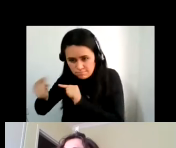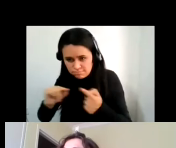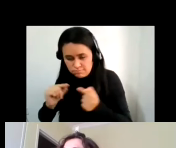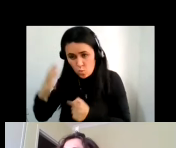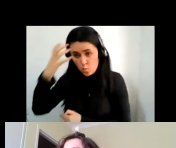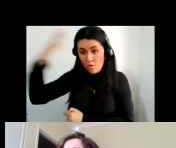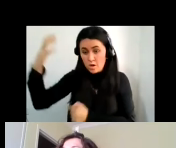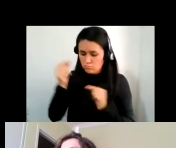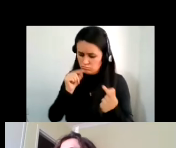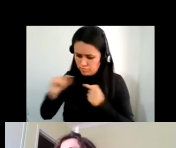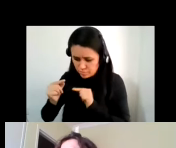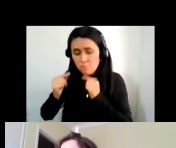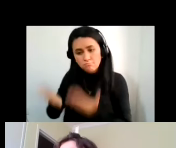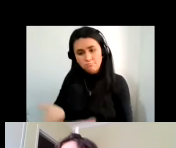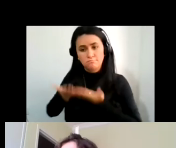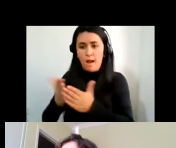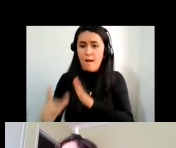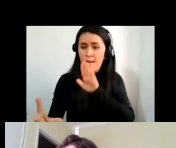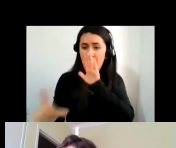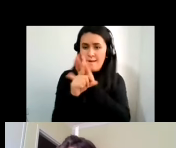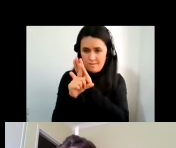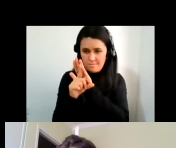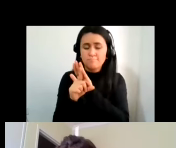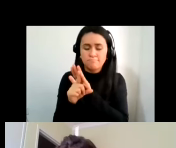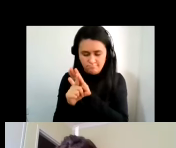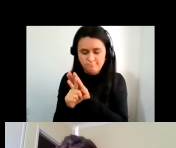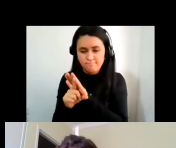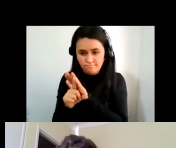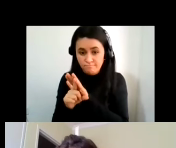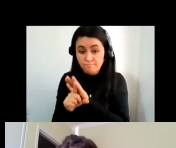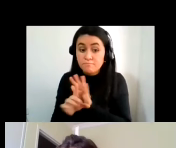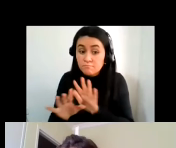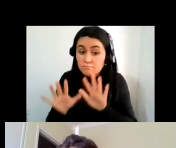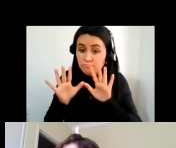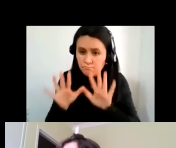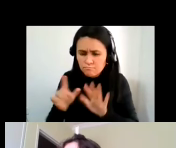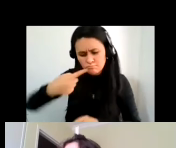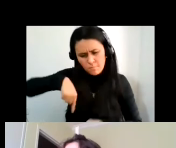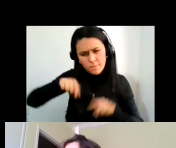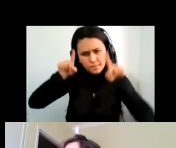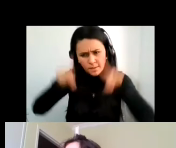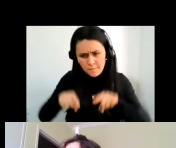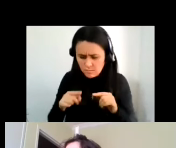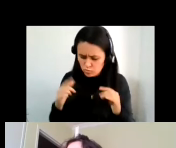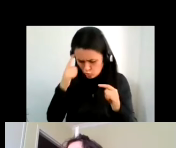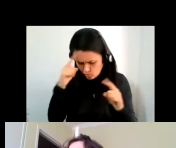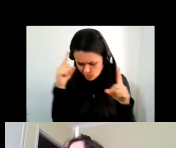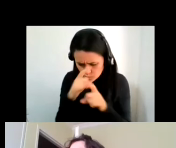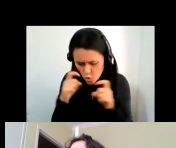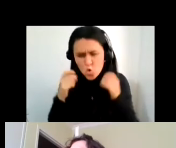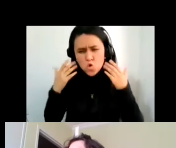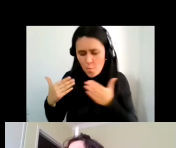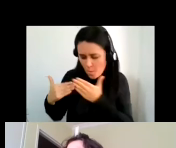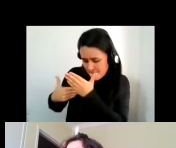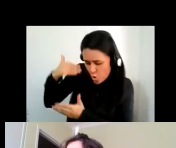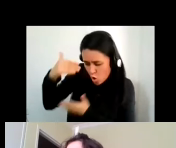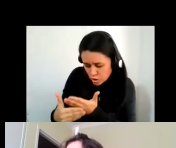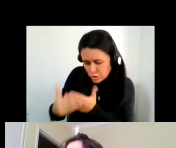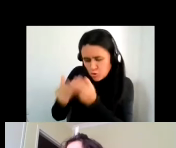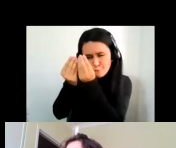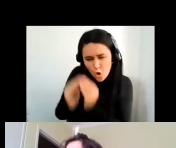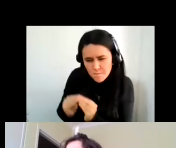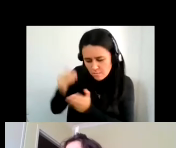Asimismo, estamos expandiendo cómo nuestras metodologías mejoran estas